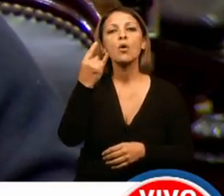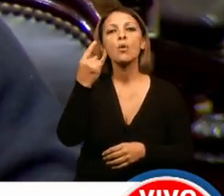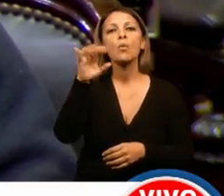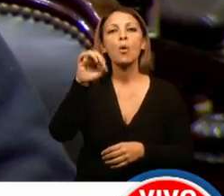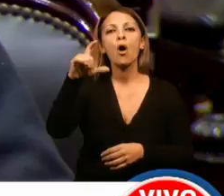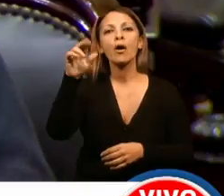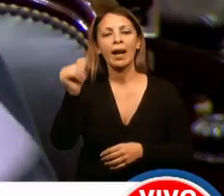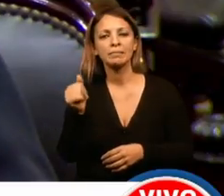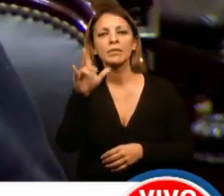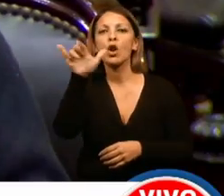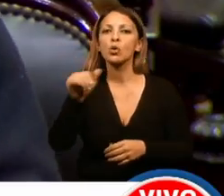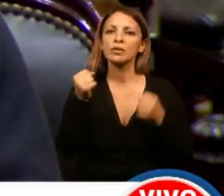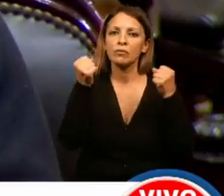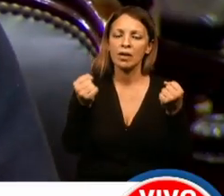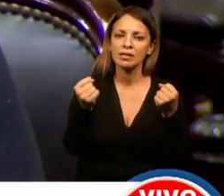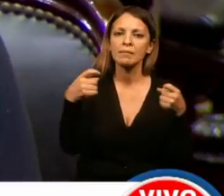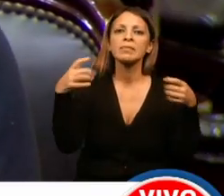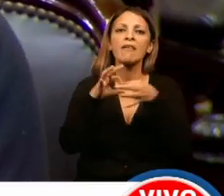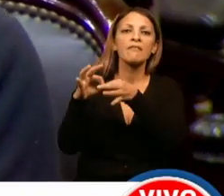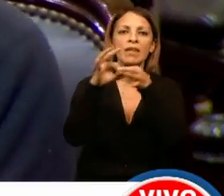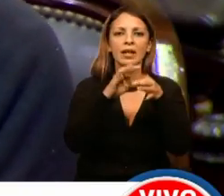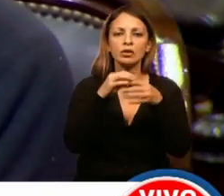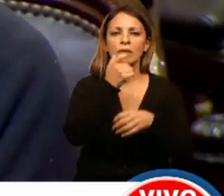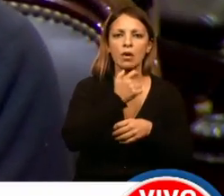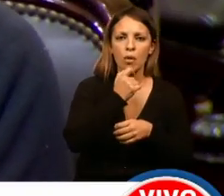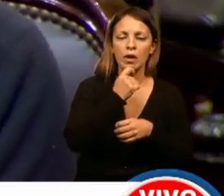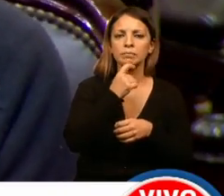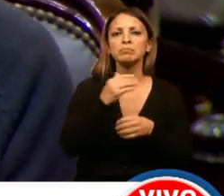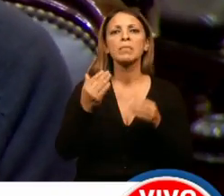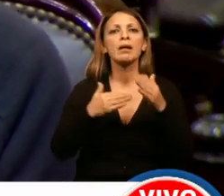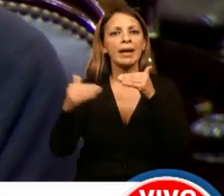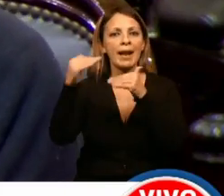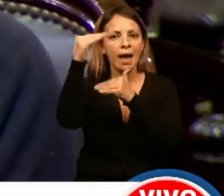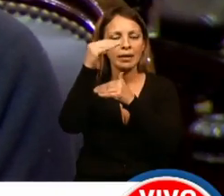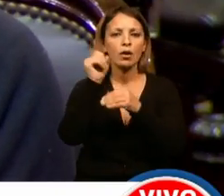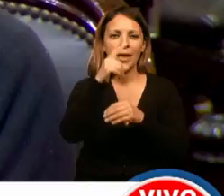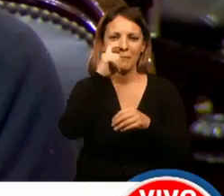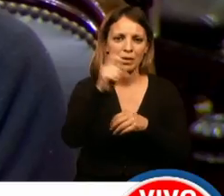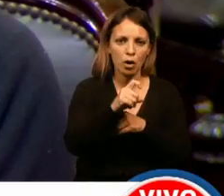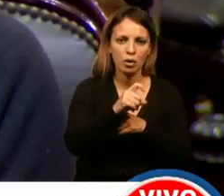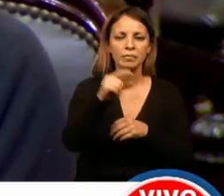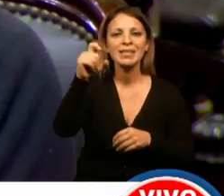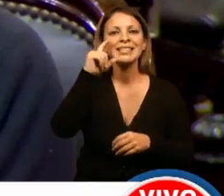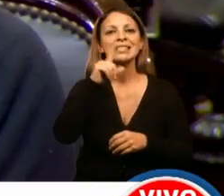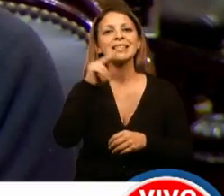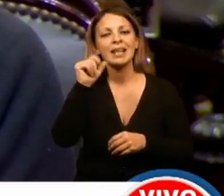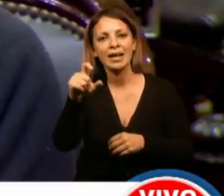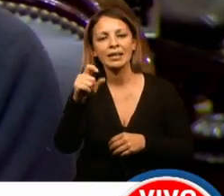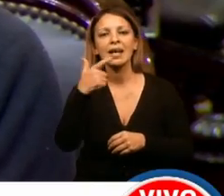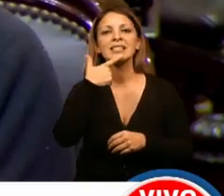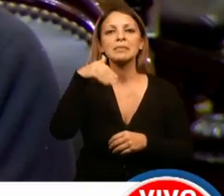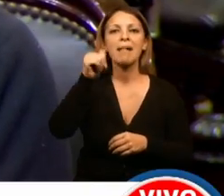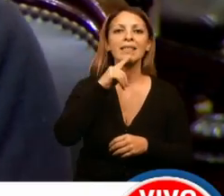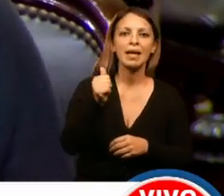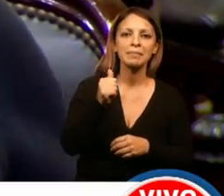uocra luz y fuerza federación del cuero jerárquicos de petroleros si tracsa rect smata